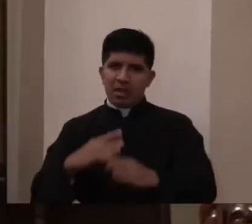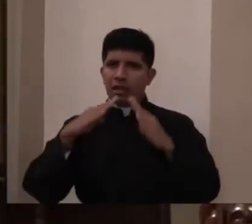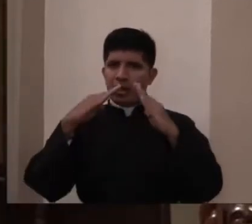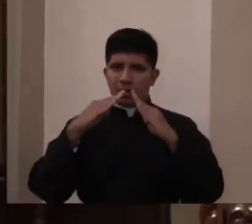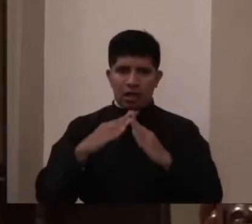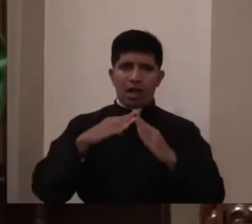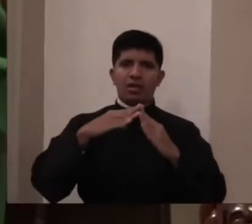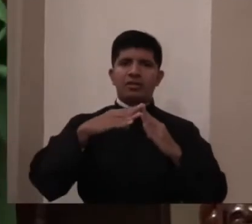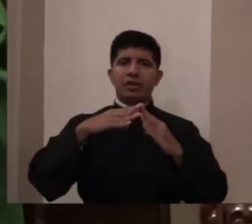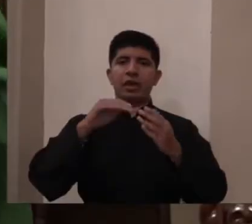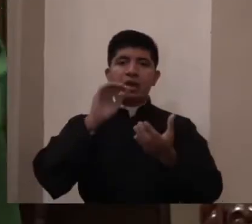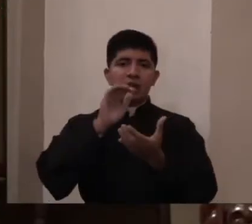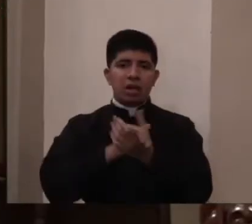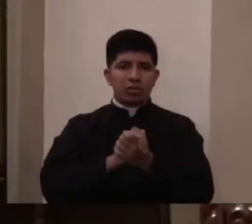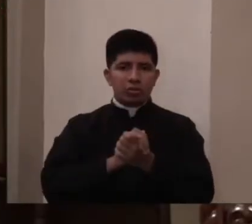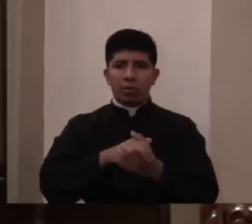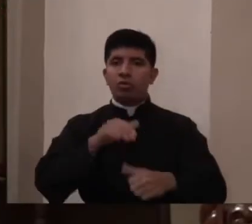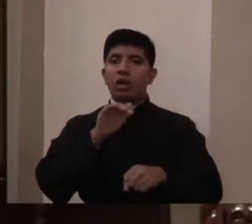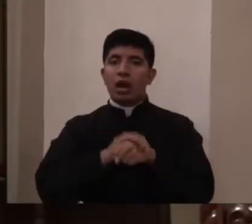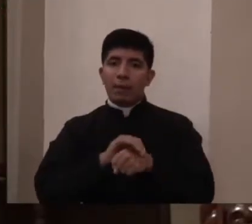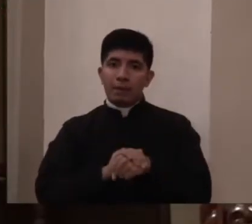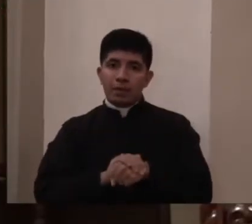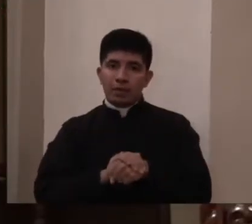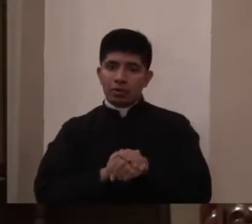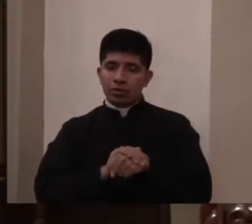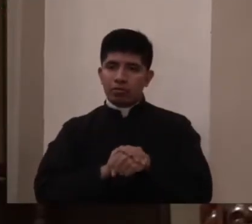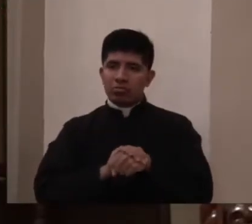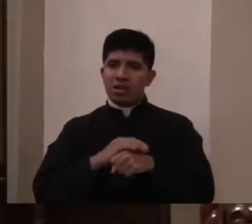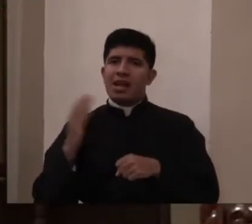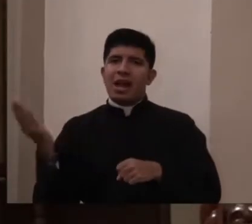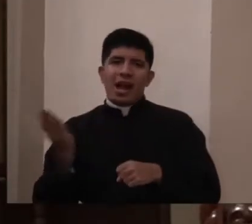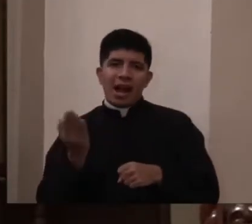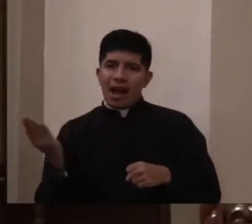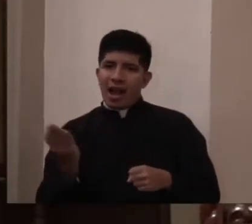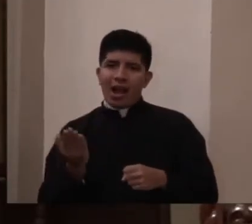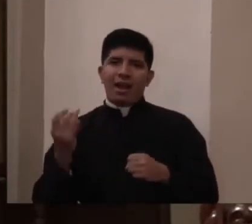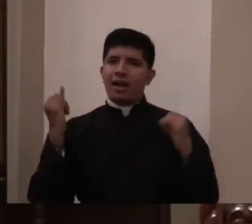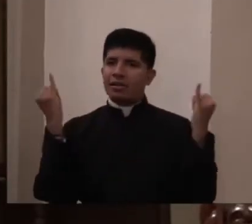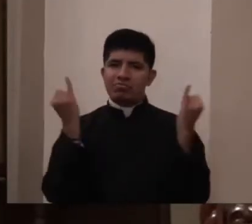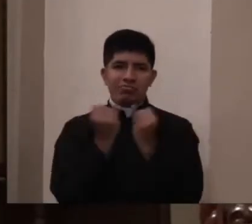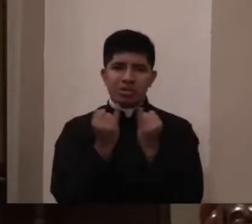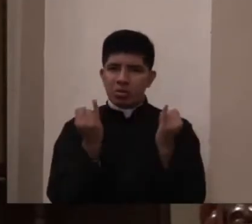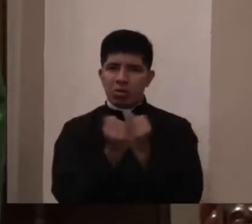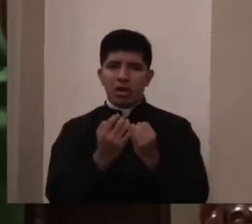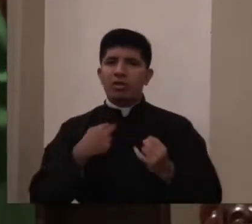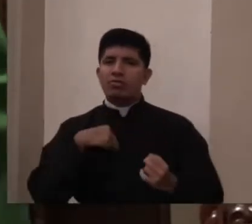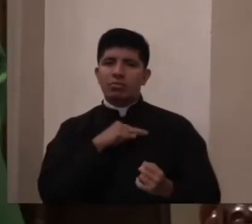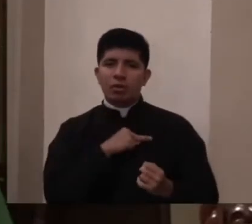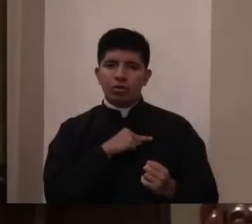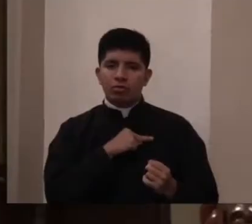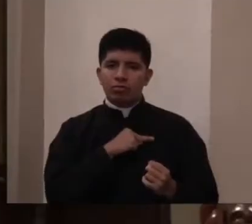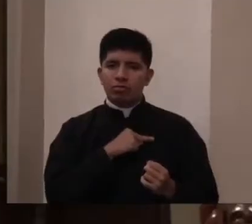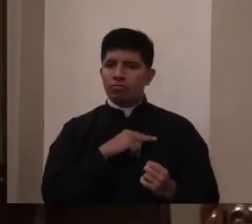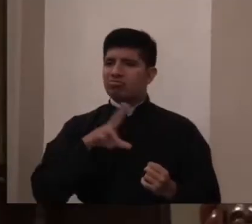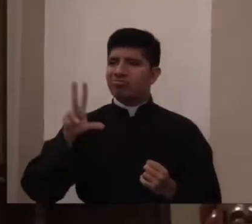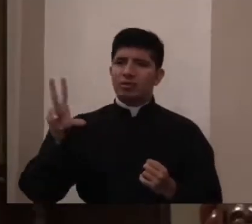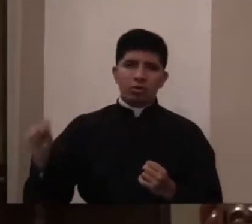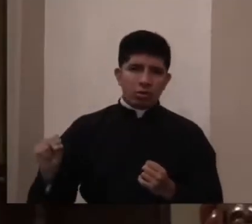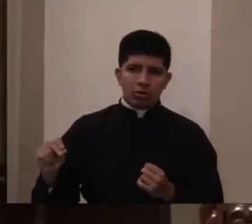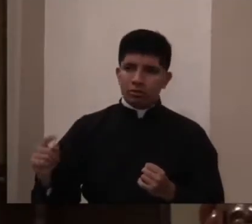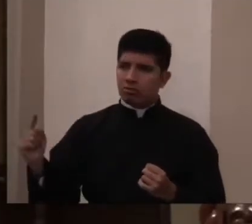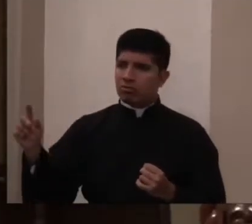posesiones, hagan lo mismo que nosotros? Por eso hay que excluirlos, no merecen ser llamados